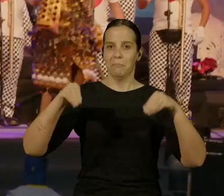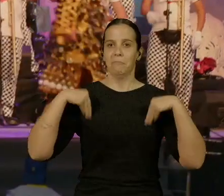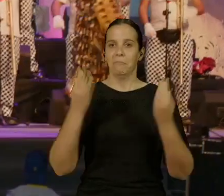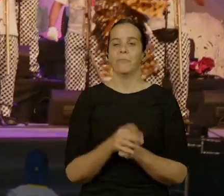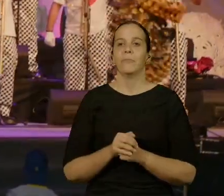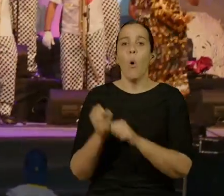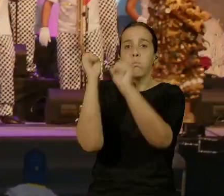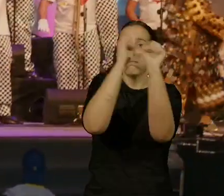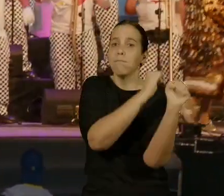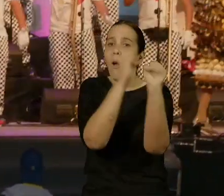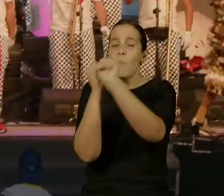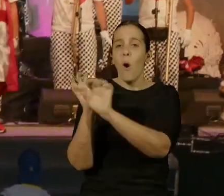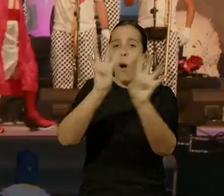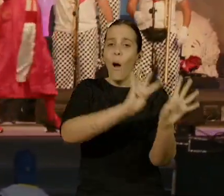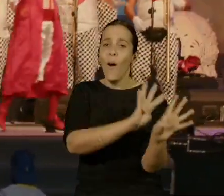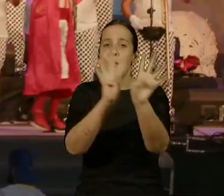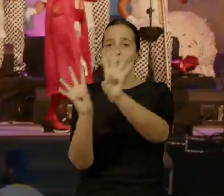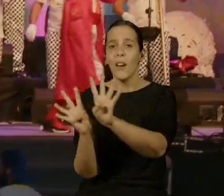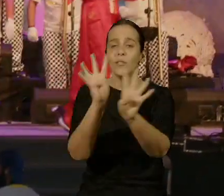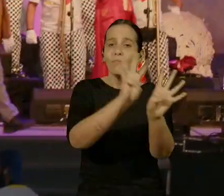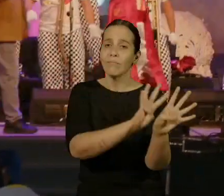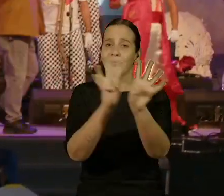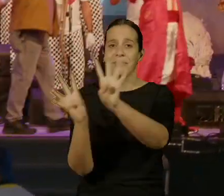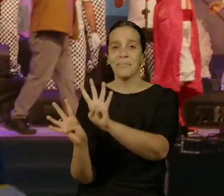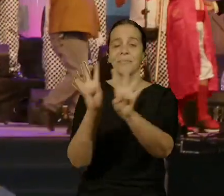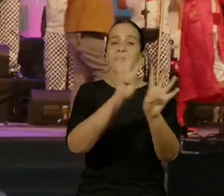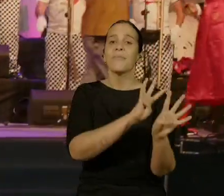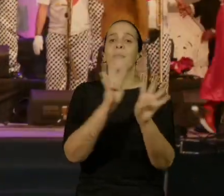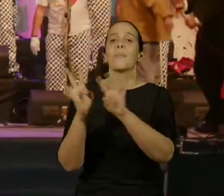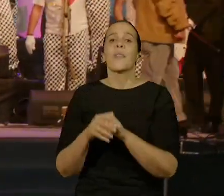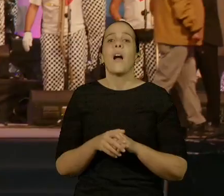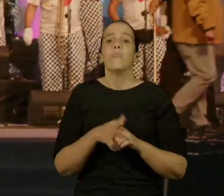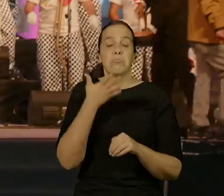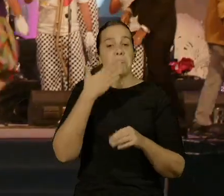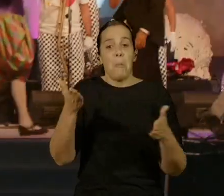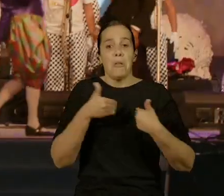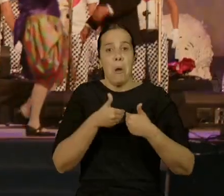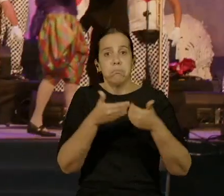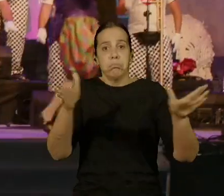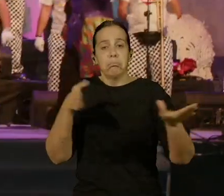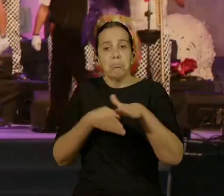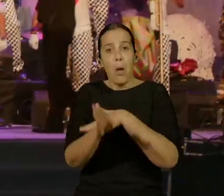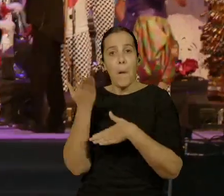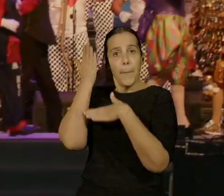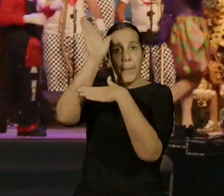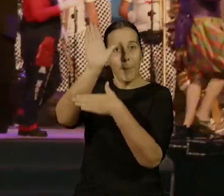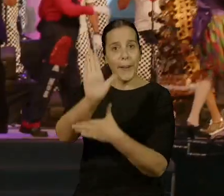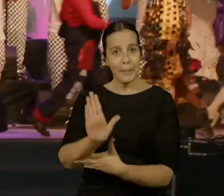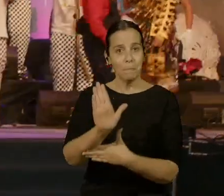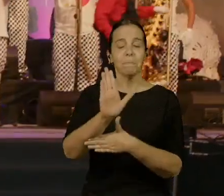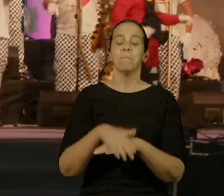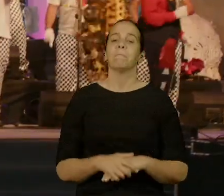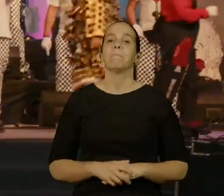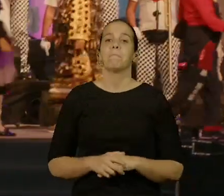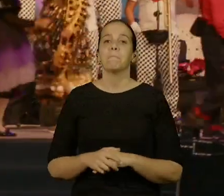Murgas, comparsas, mayores, hacen su aparición y